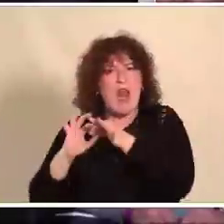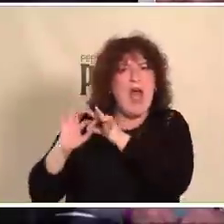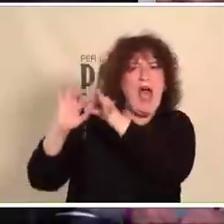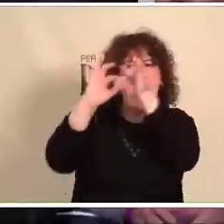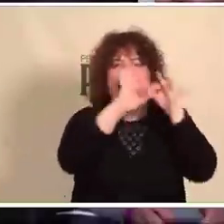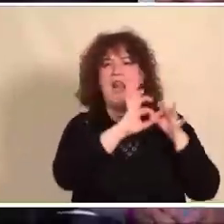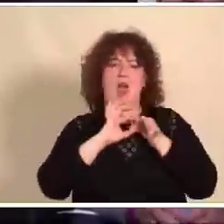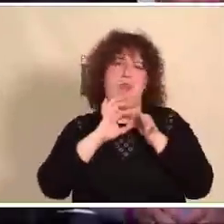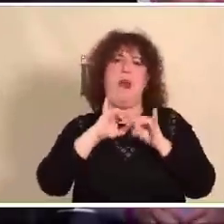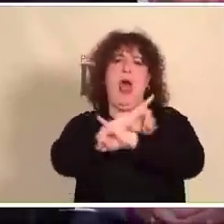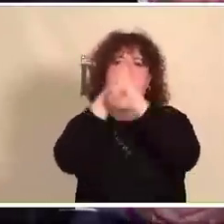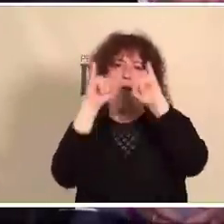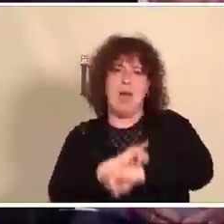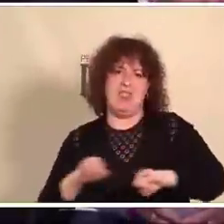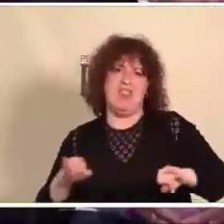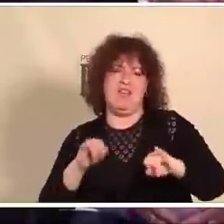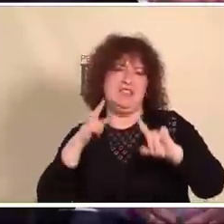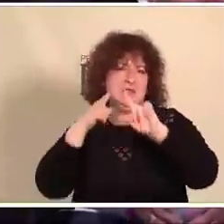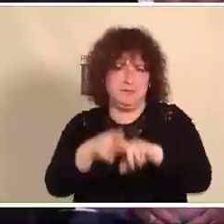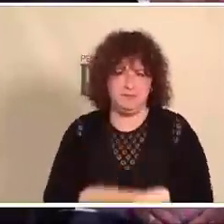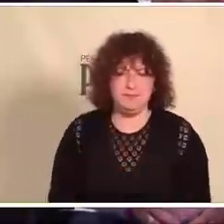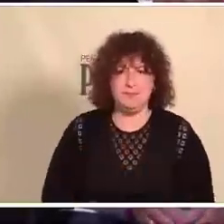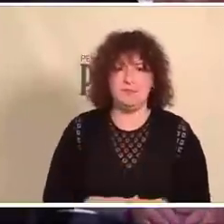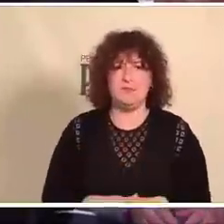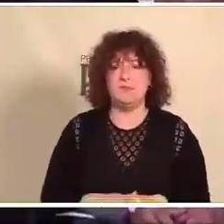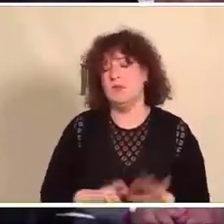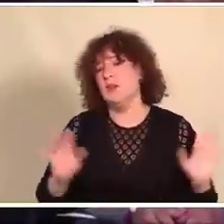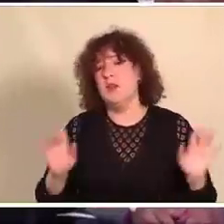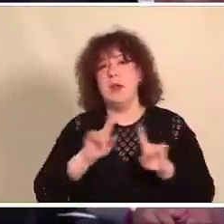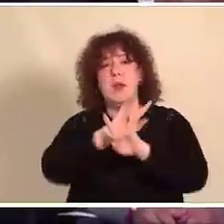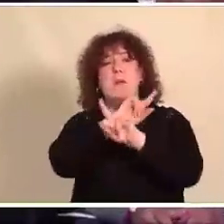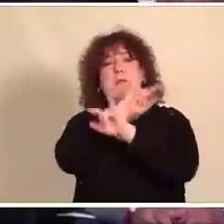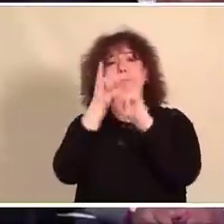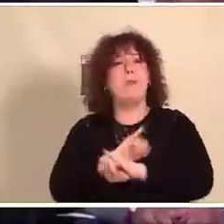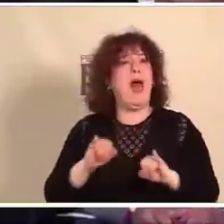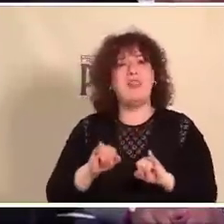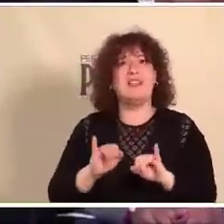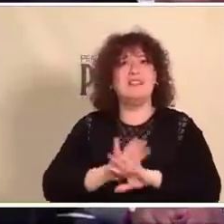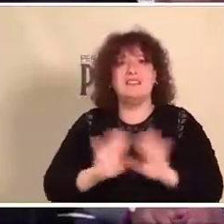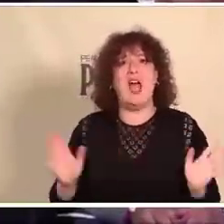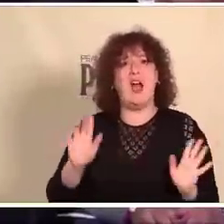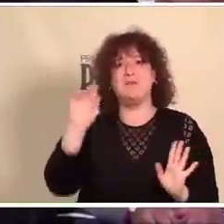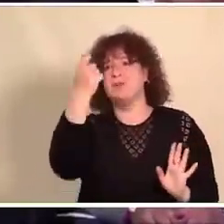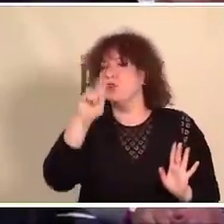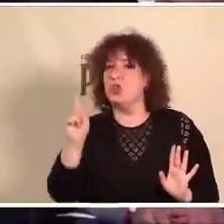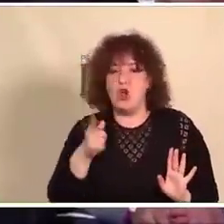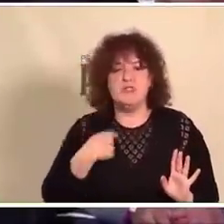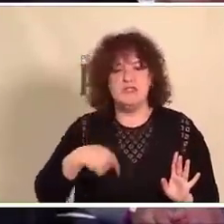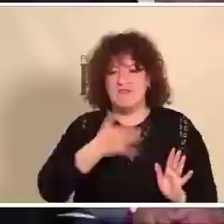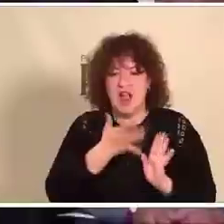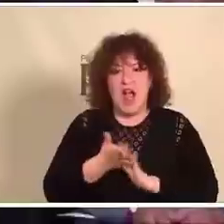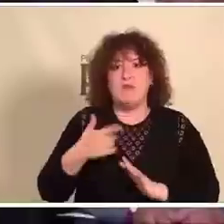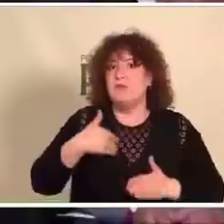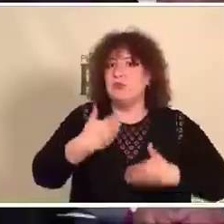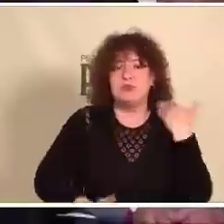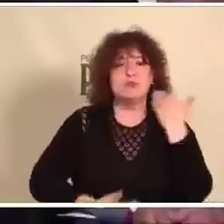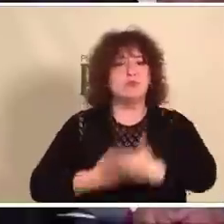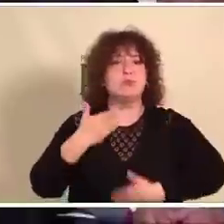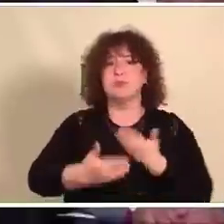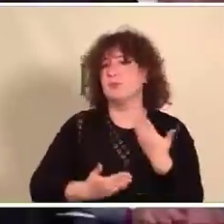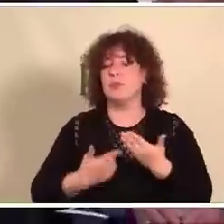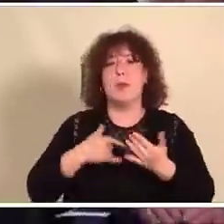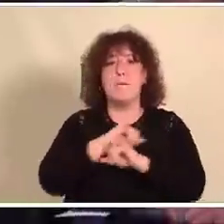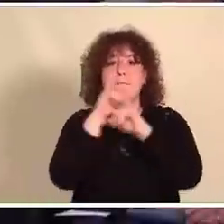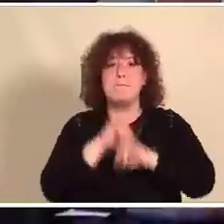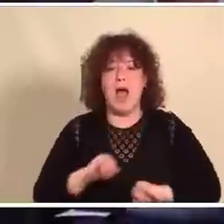porque la paz no es un resultado la Paz es el camino que recorren los pueblos que cada una de nosotras